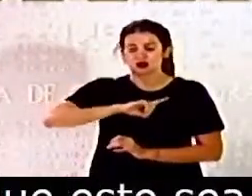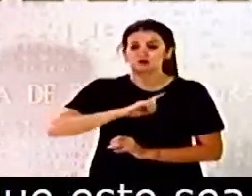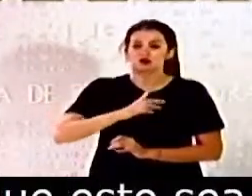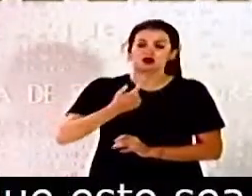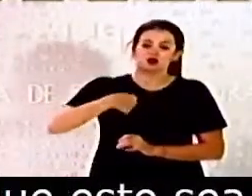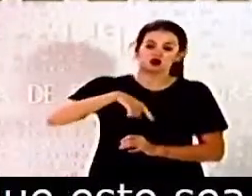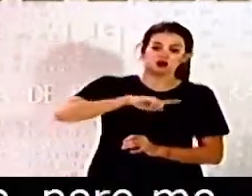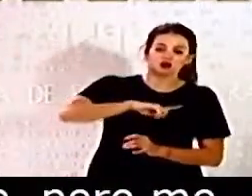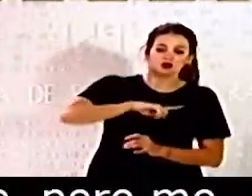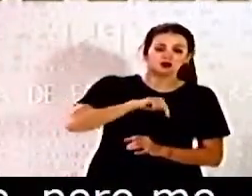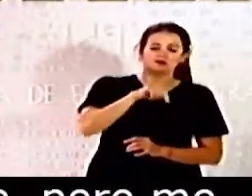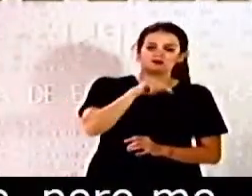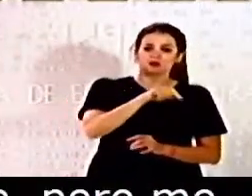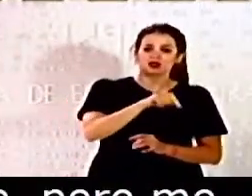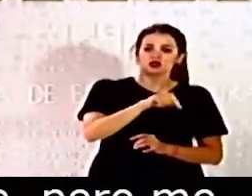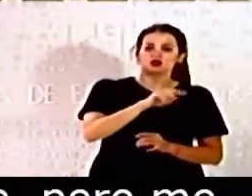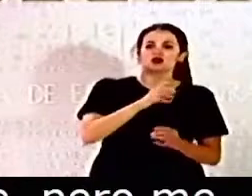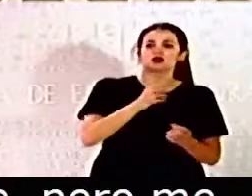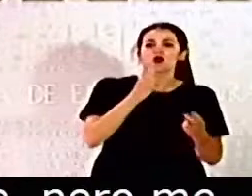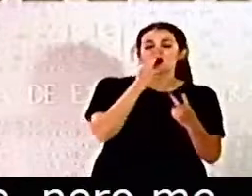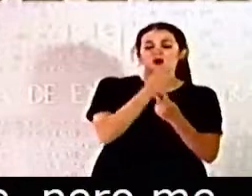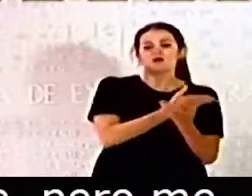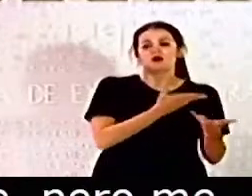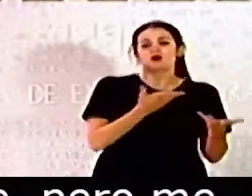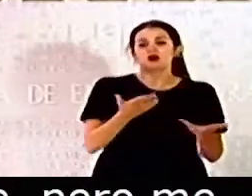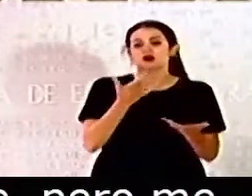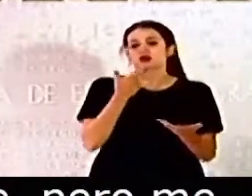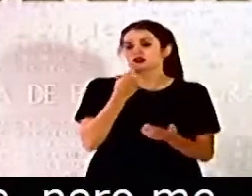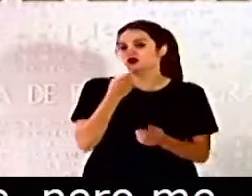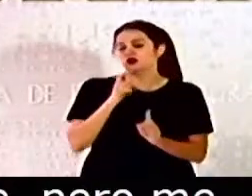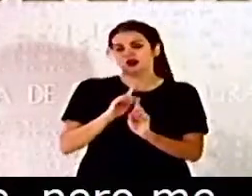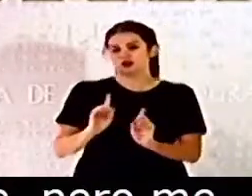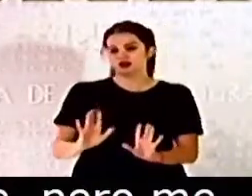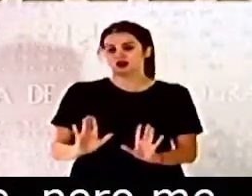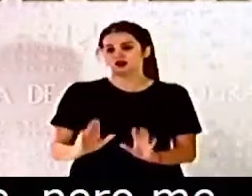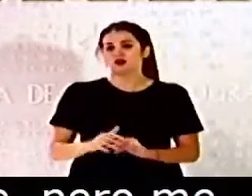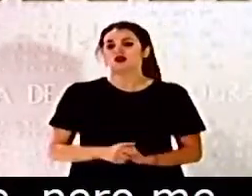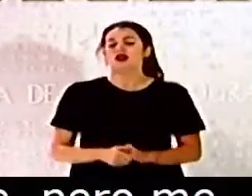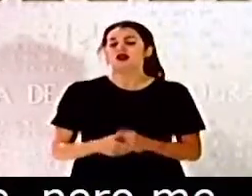fuese absolutamente necesaria. Creo que hemos sido